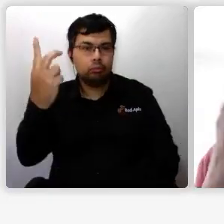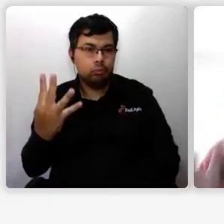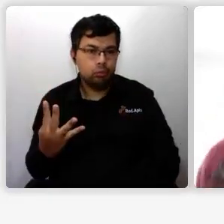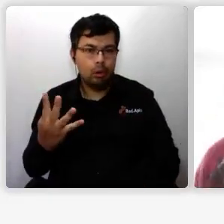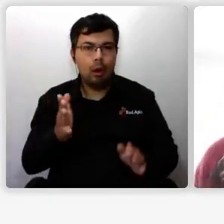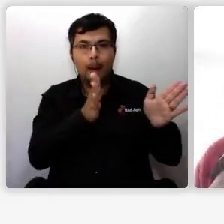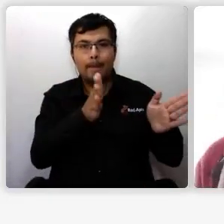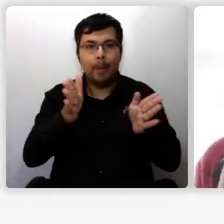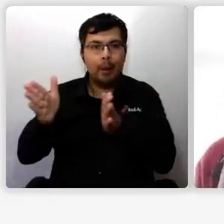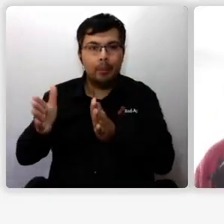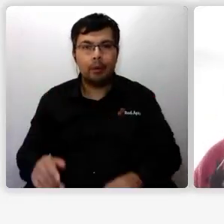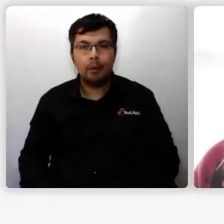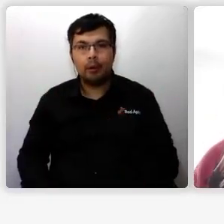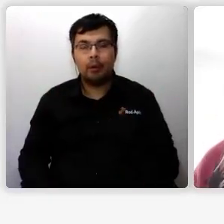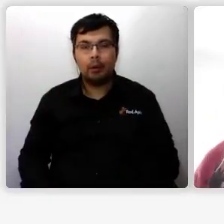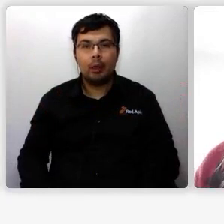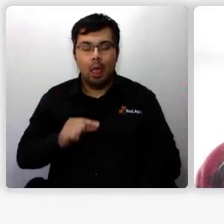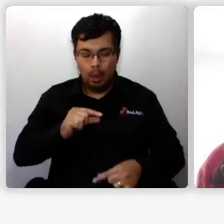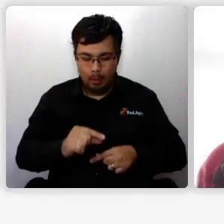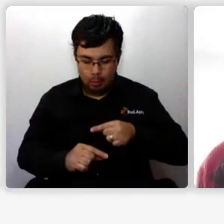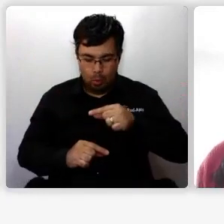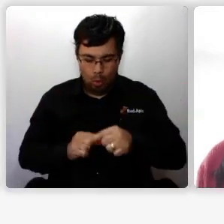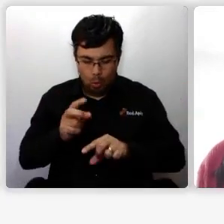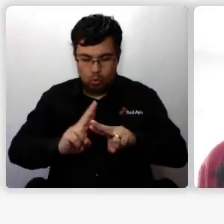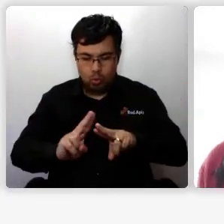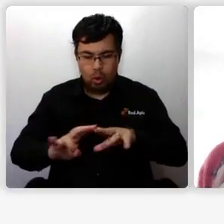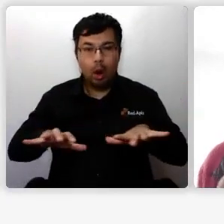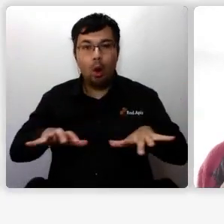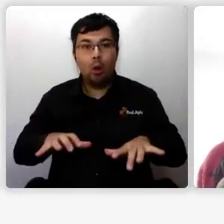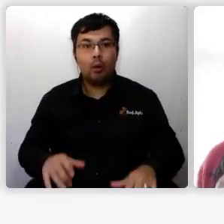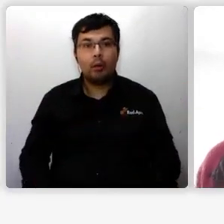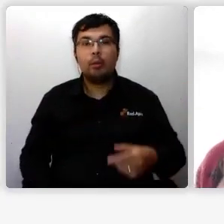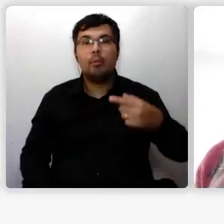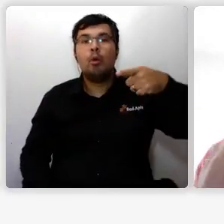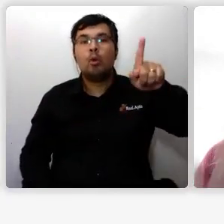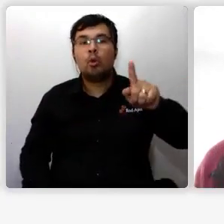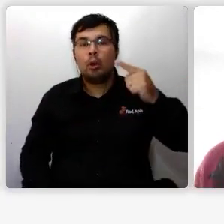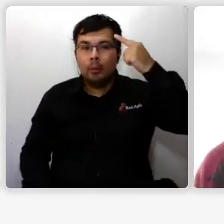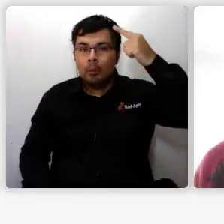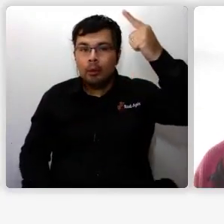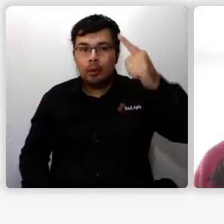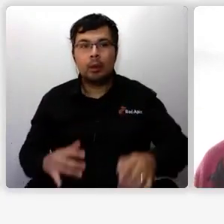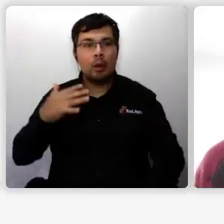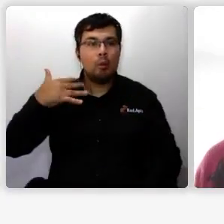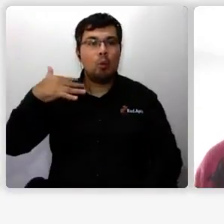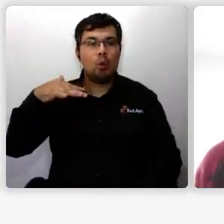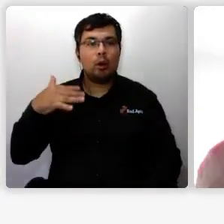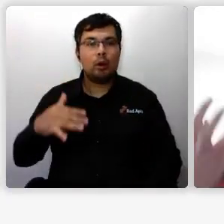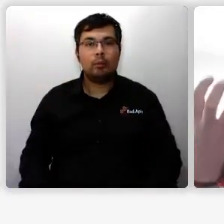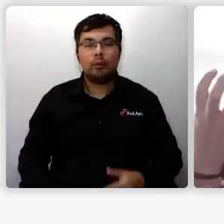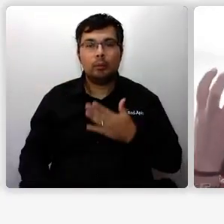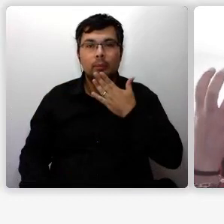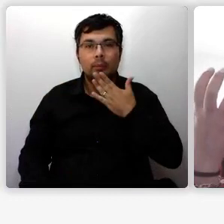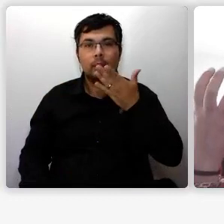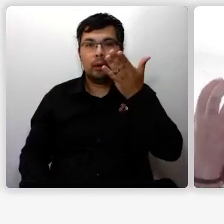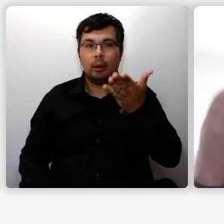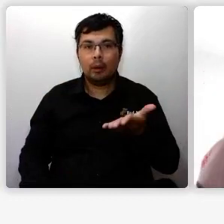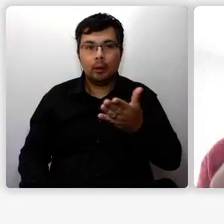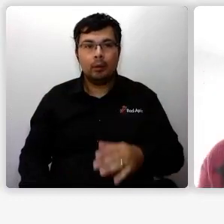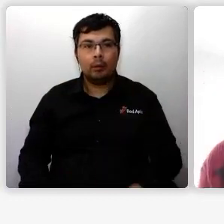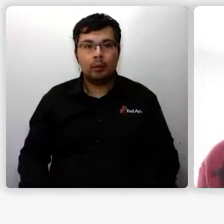tiempo, tenemos que ir de a poco solucionando las cosas. Y por otro lado también, y muy importante, está escuchar